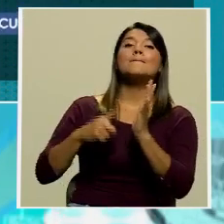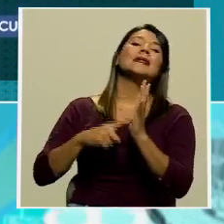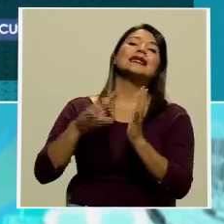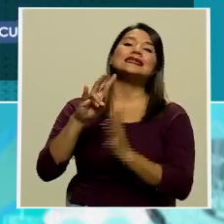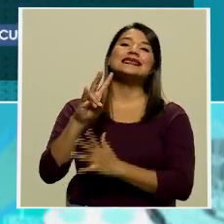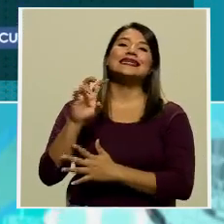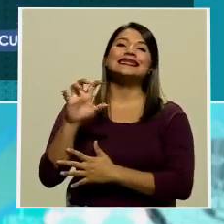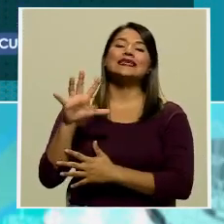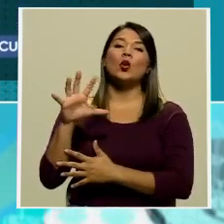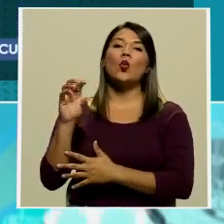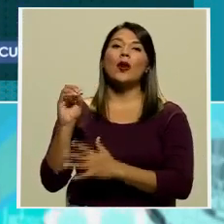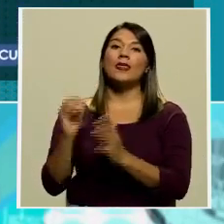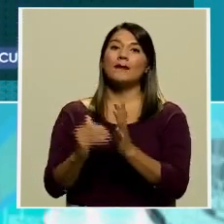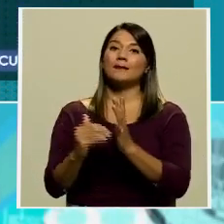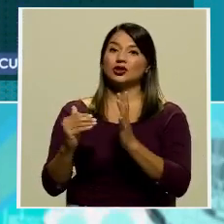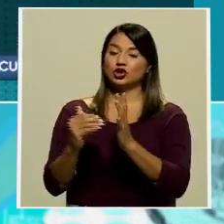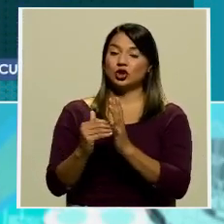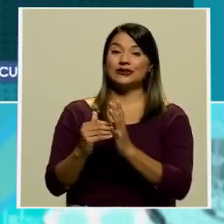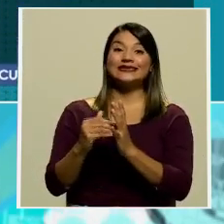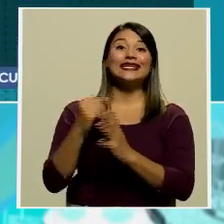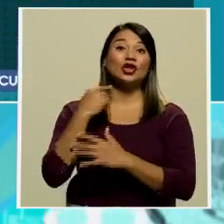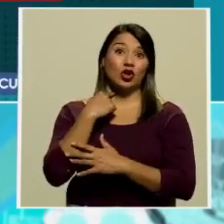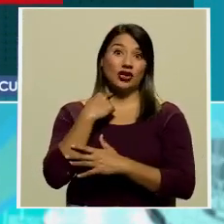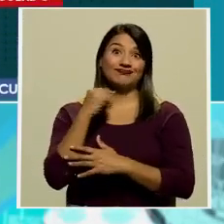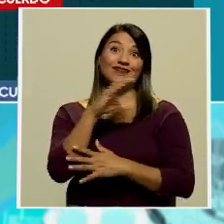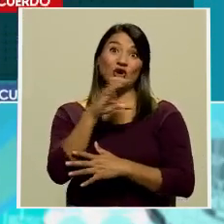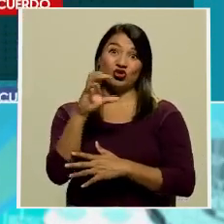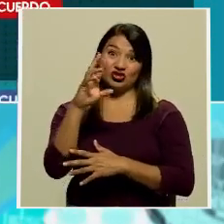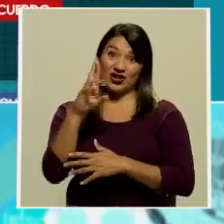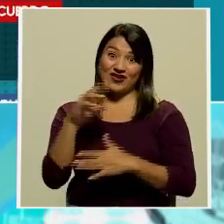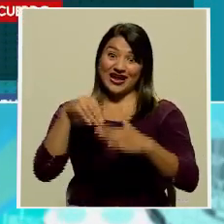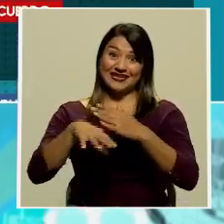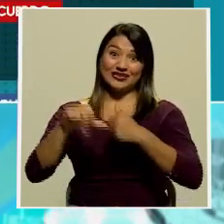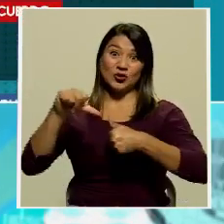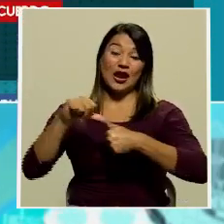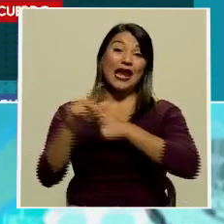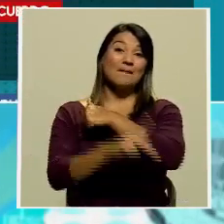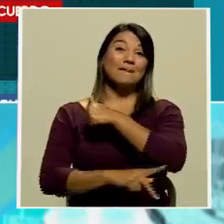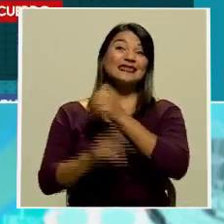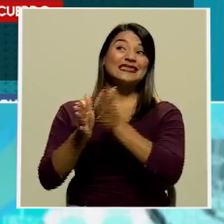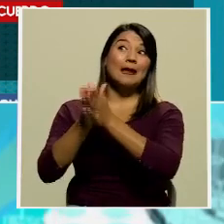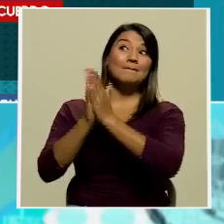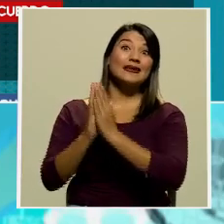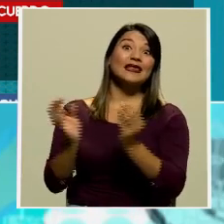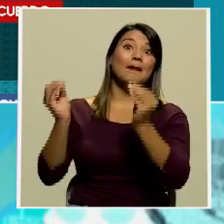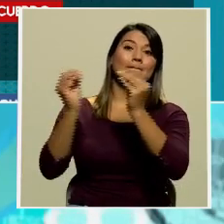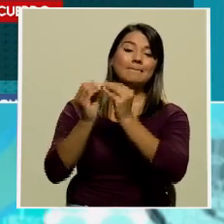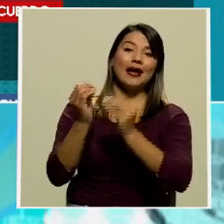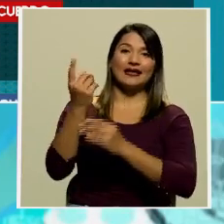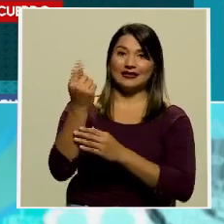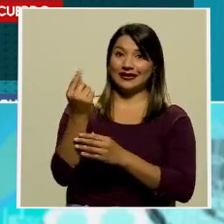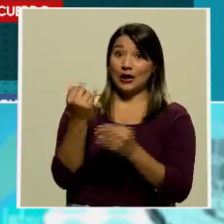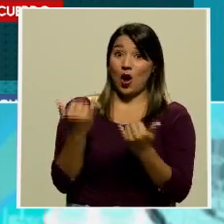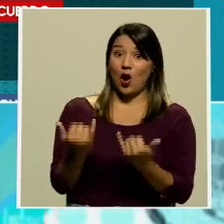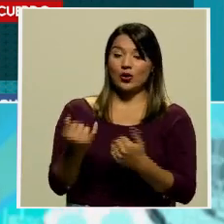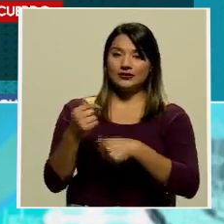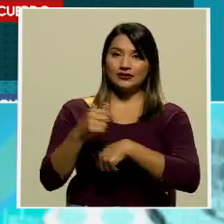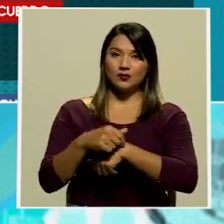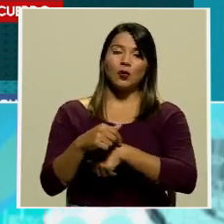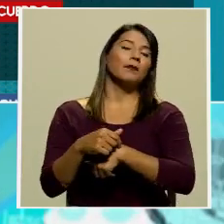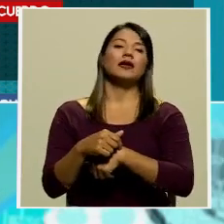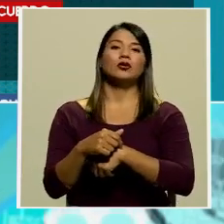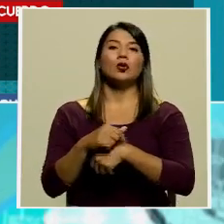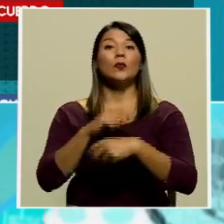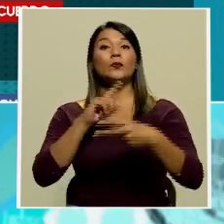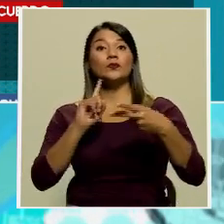dólares es el más grande que se está negociando en la región centroamericana en este momento, ya